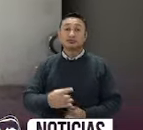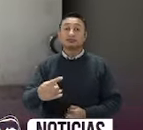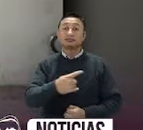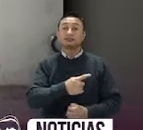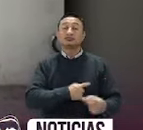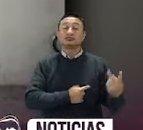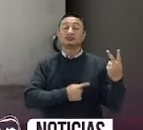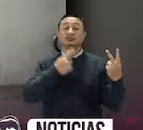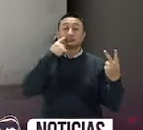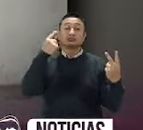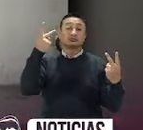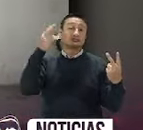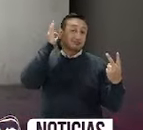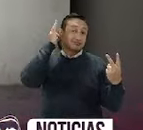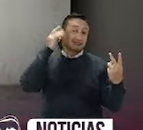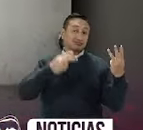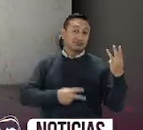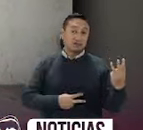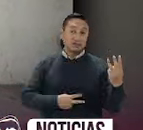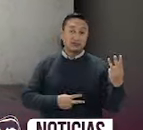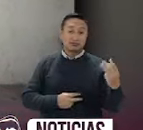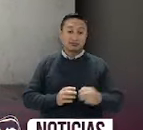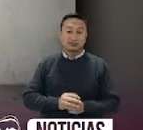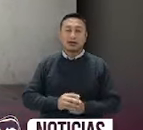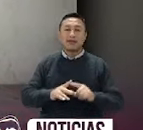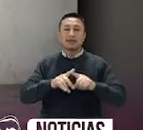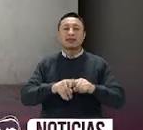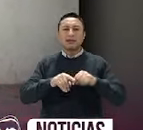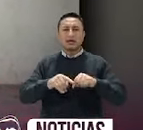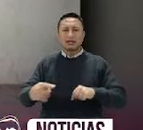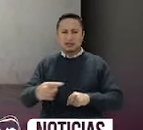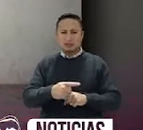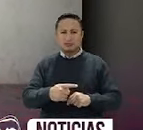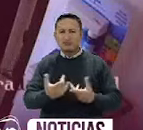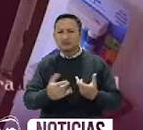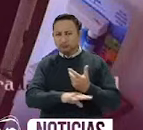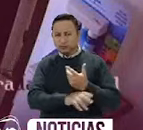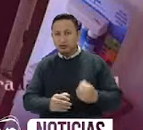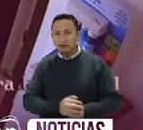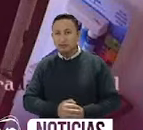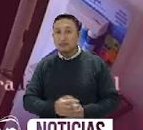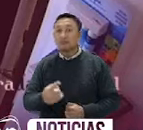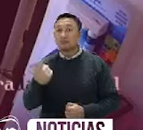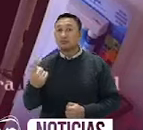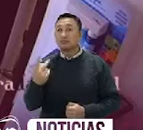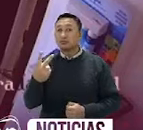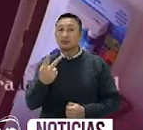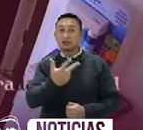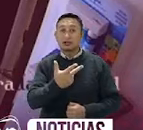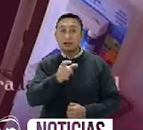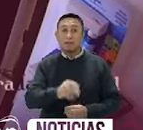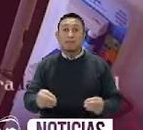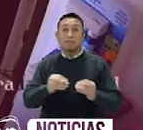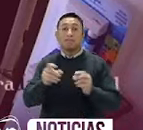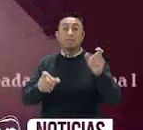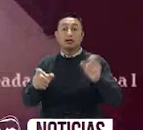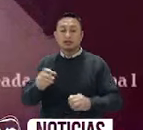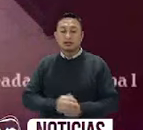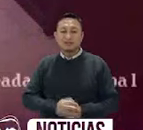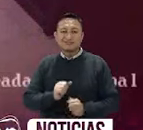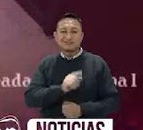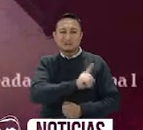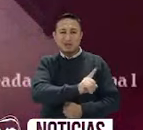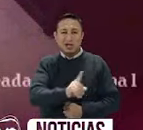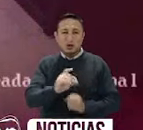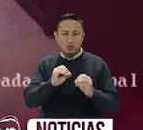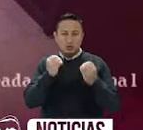una mujer. Dependiendo de la dificultad del golpe, dicen los uniformados, utilizaban uno o dos compinches más. Y cada integrante de la organización cumplía